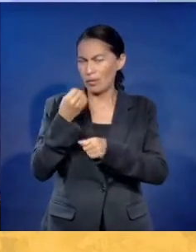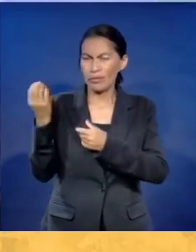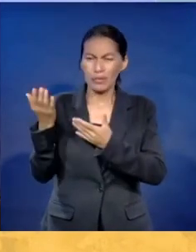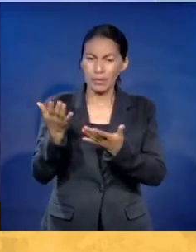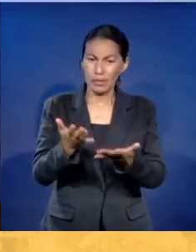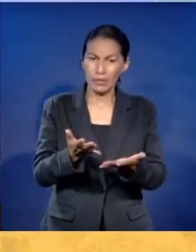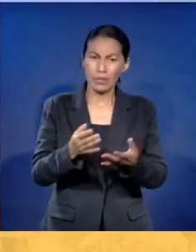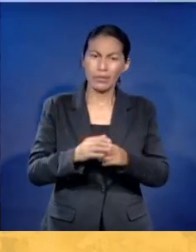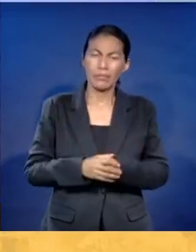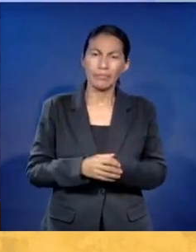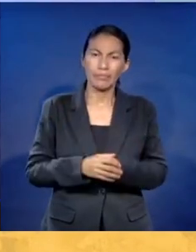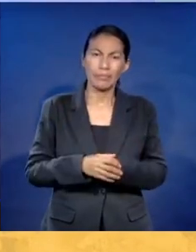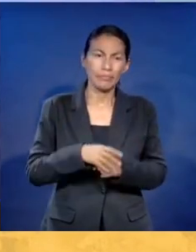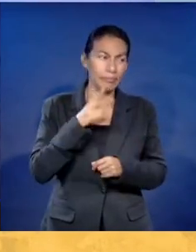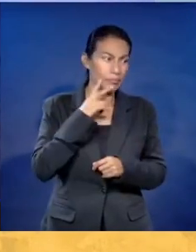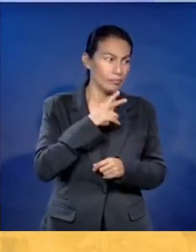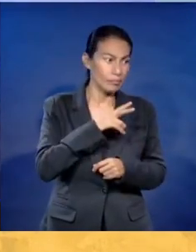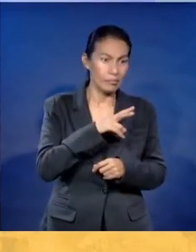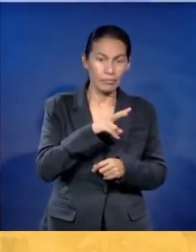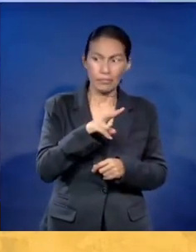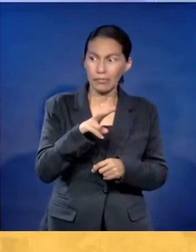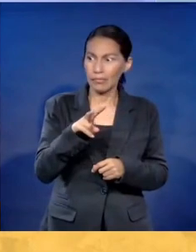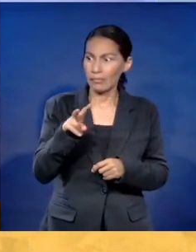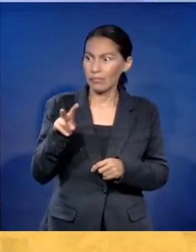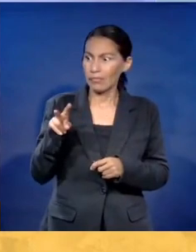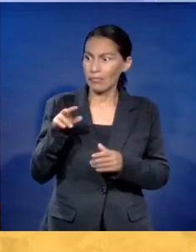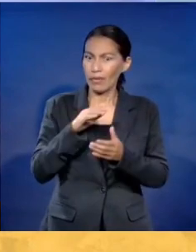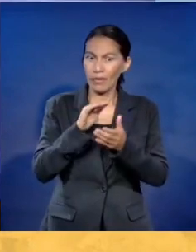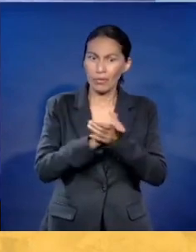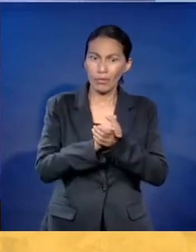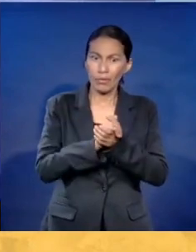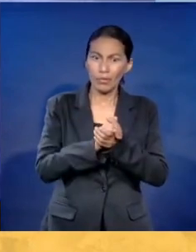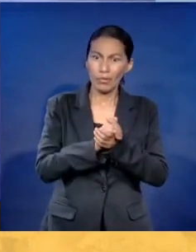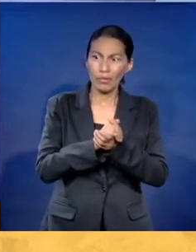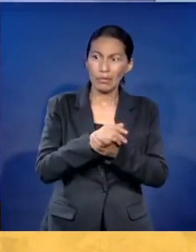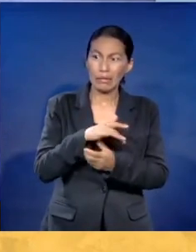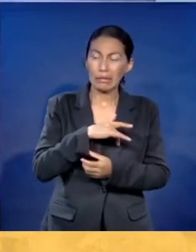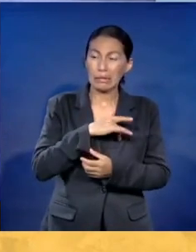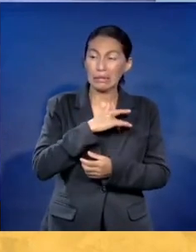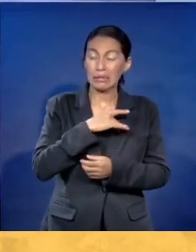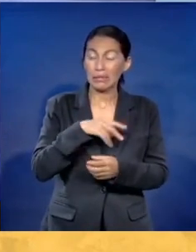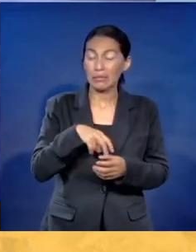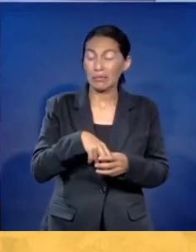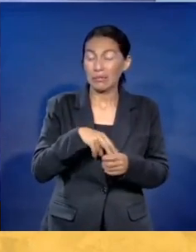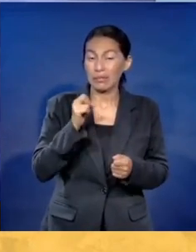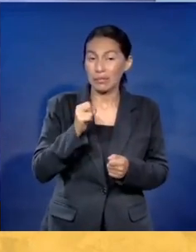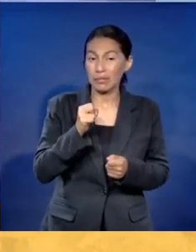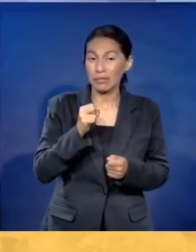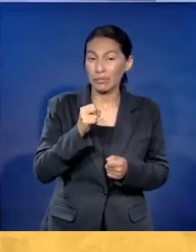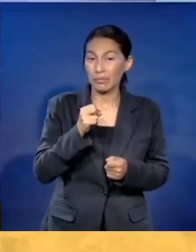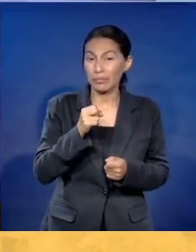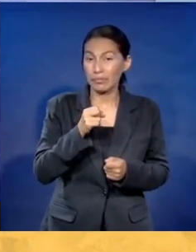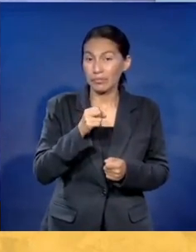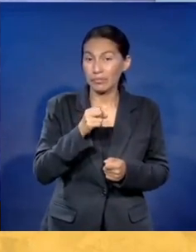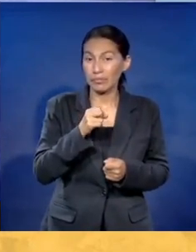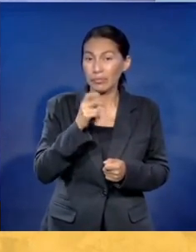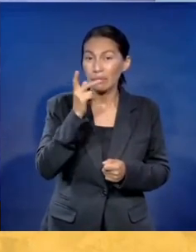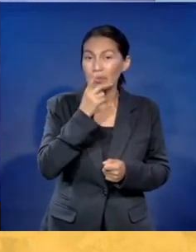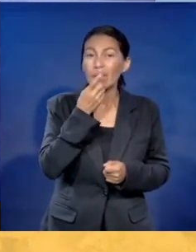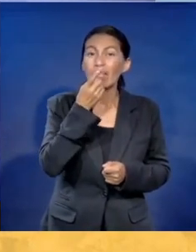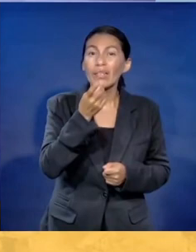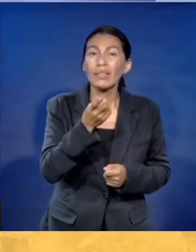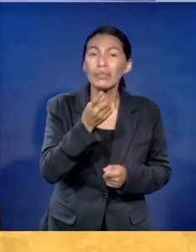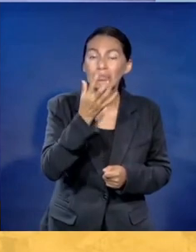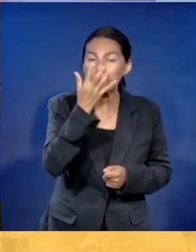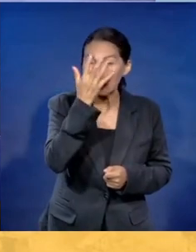viendo que todos están y ellos con un vacío pero no lo saben explicar y les da pena decirle al pastor viven